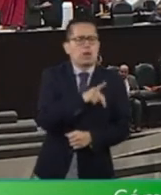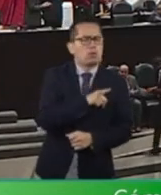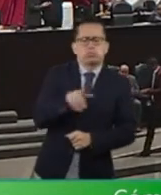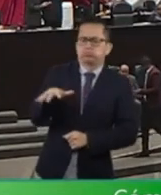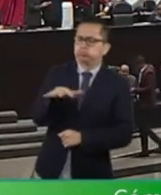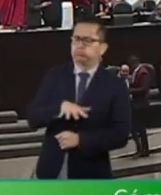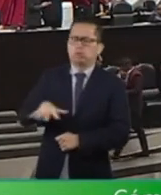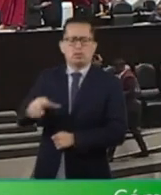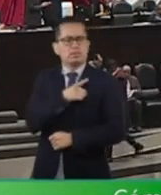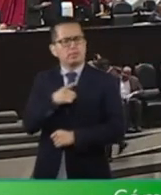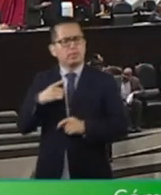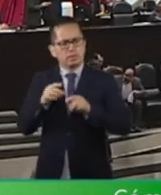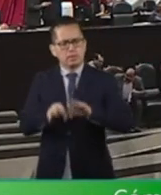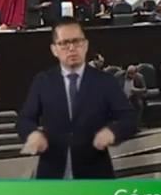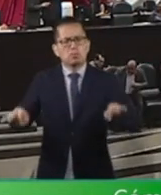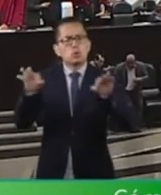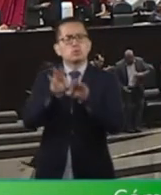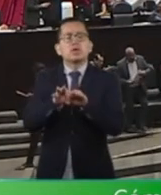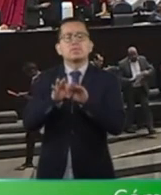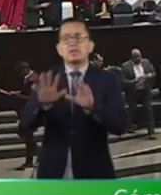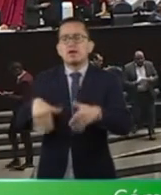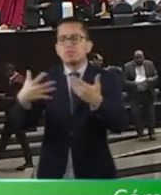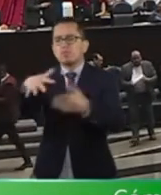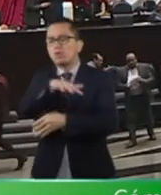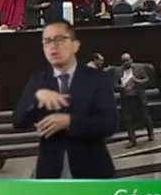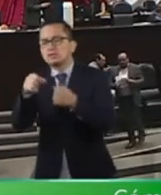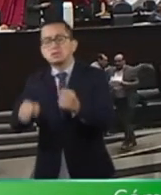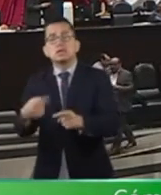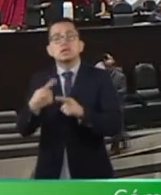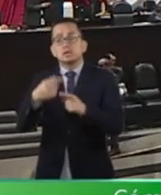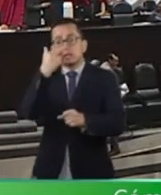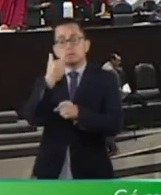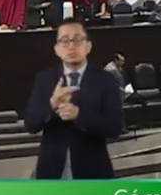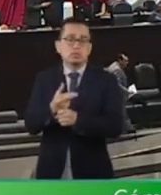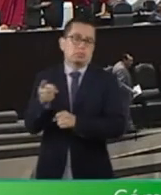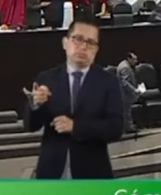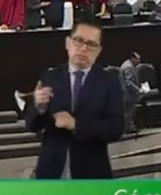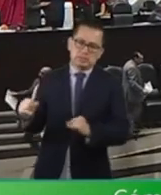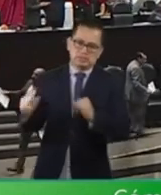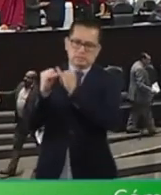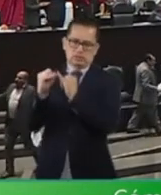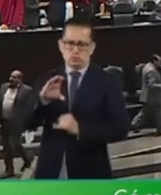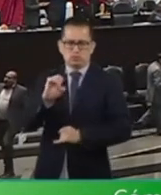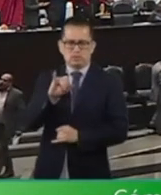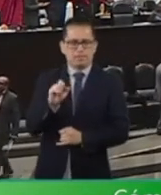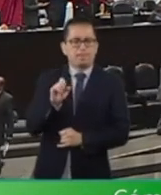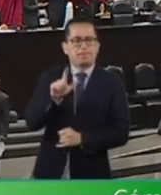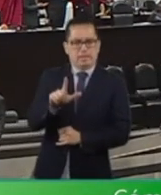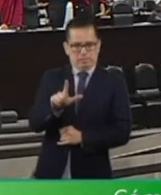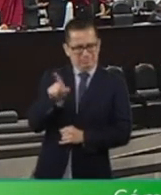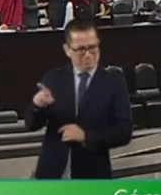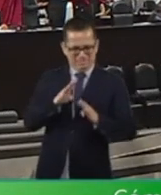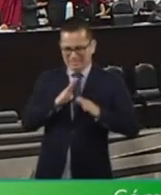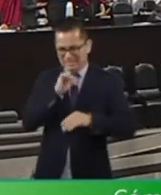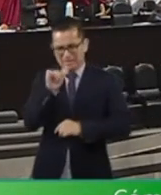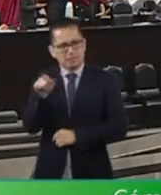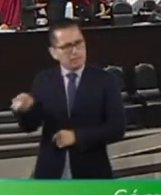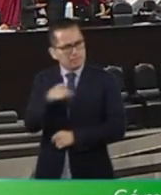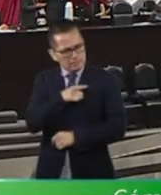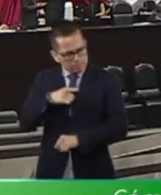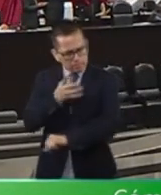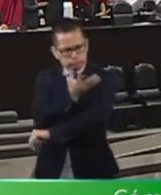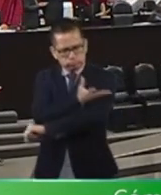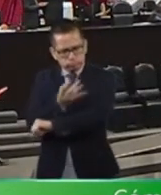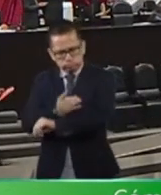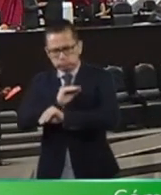principio fundamental de que la seguridad pública debe estar en manos de instituciones civiles, transparentes,